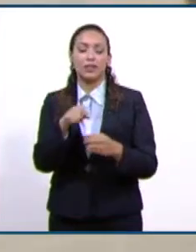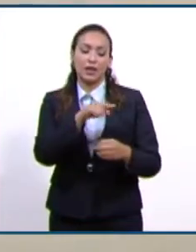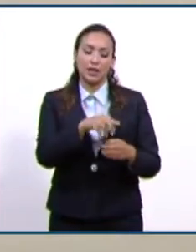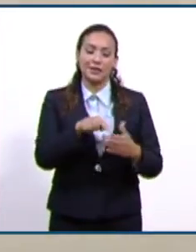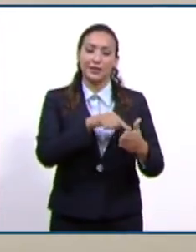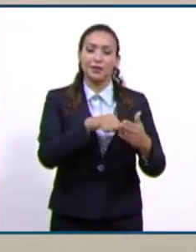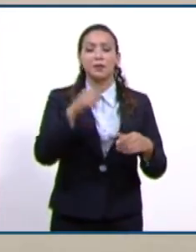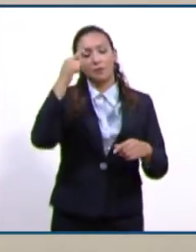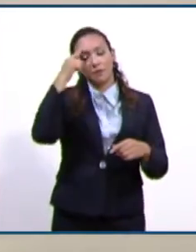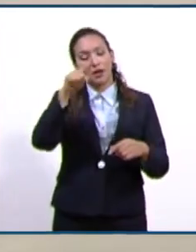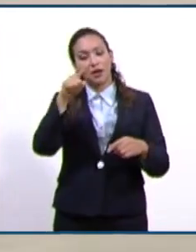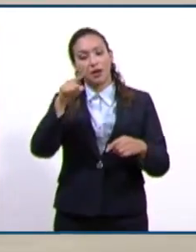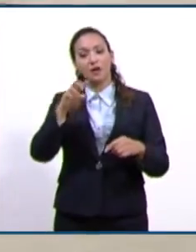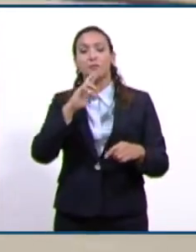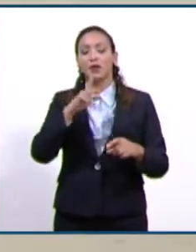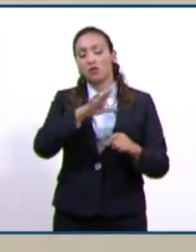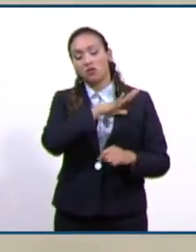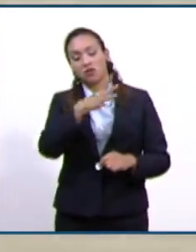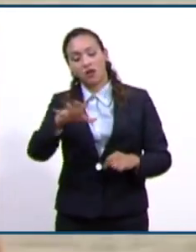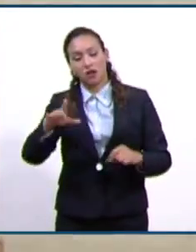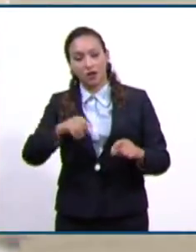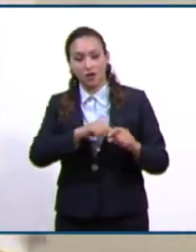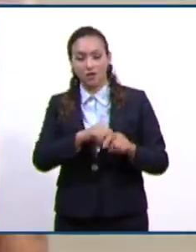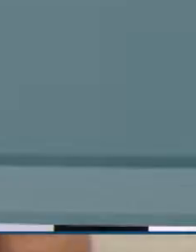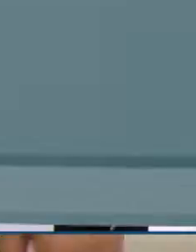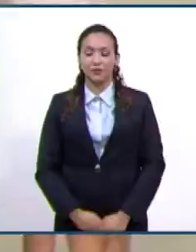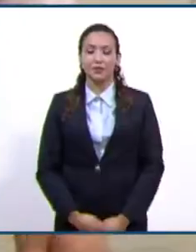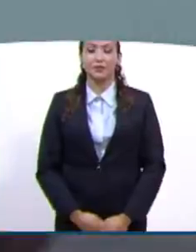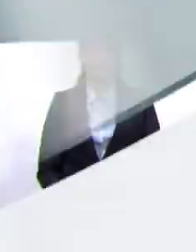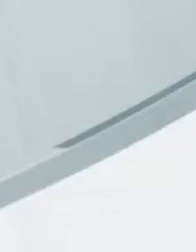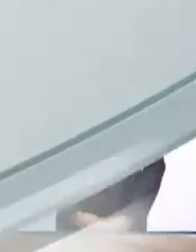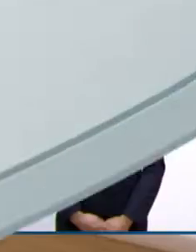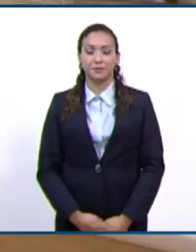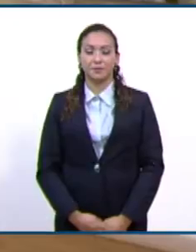con efectos generales.